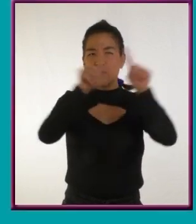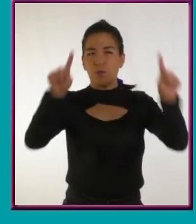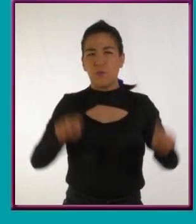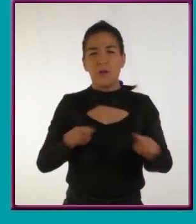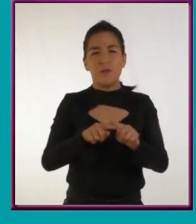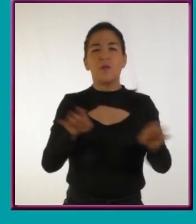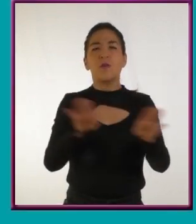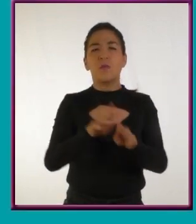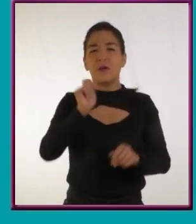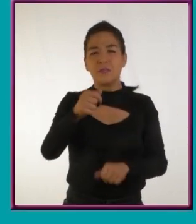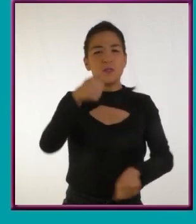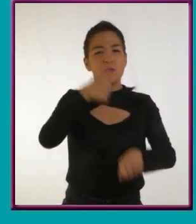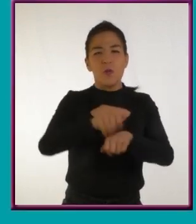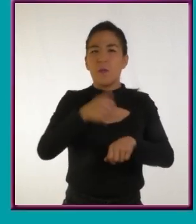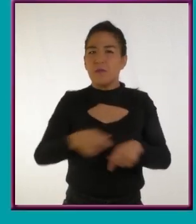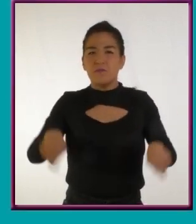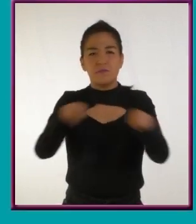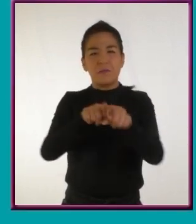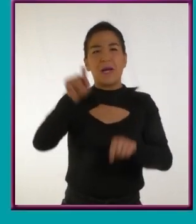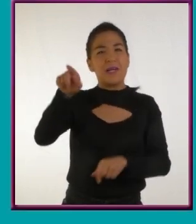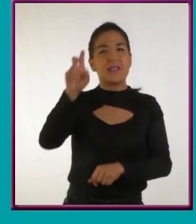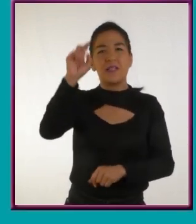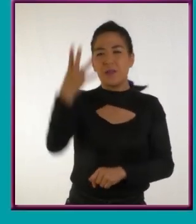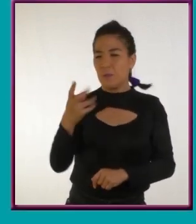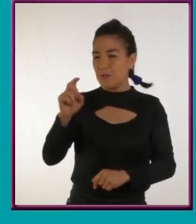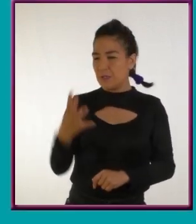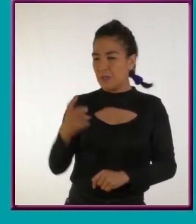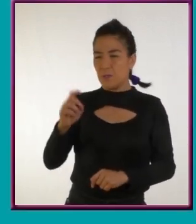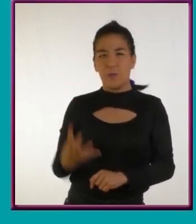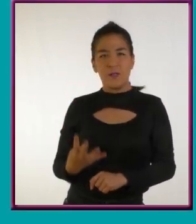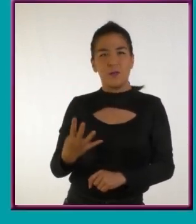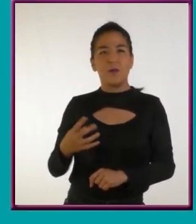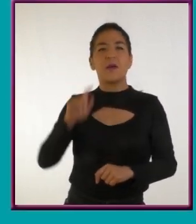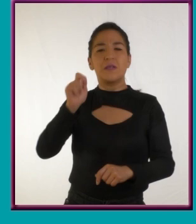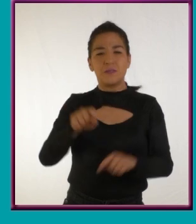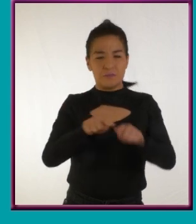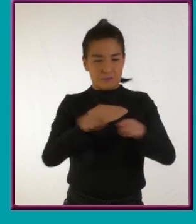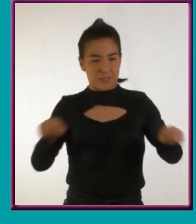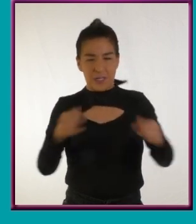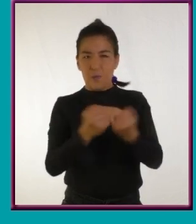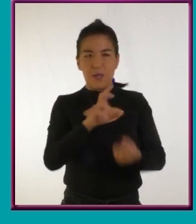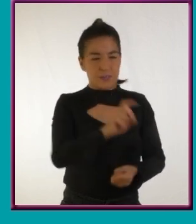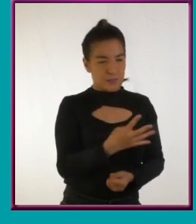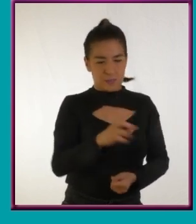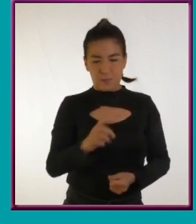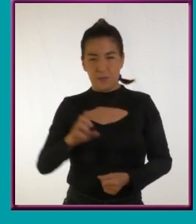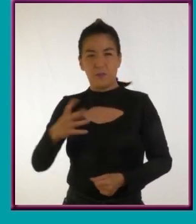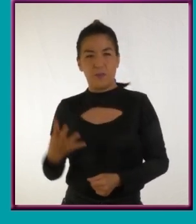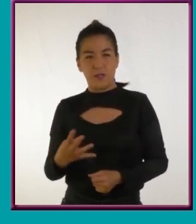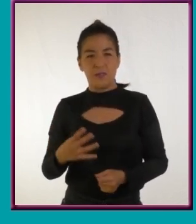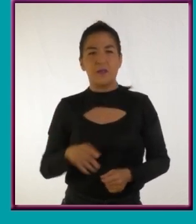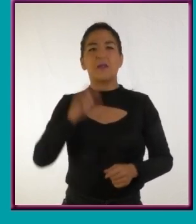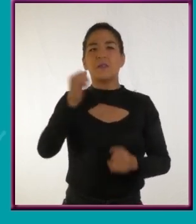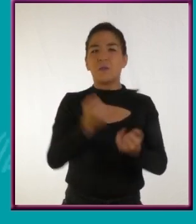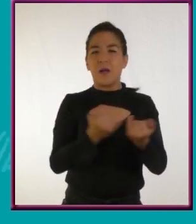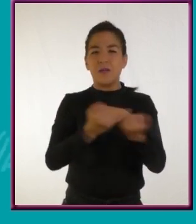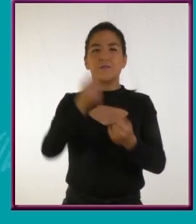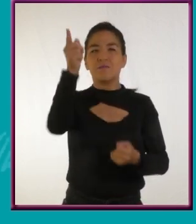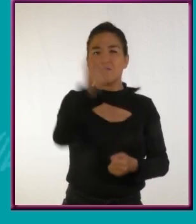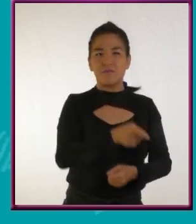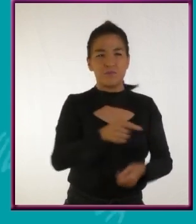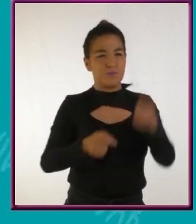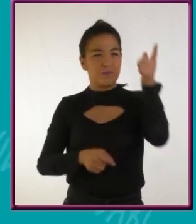mágico se obtiene una constante 34 al sumar los valores de sus filas, columnas,